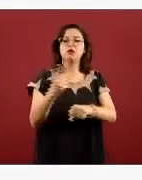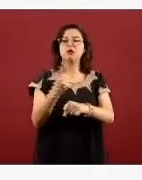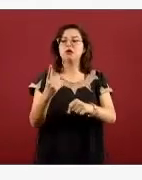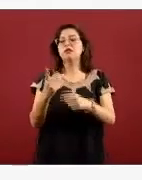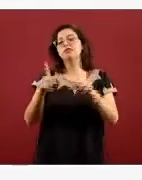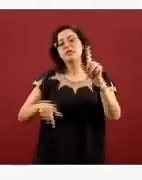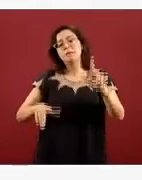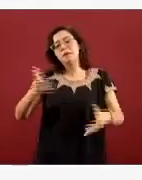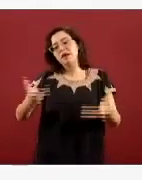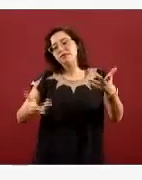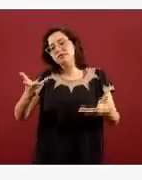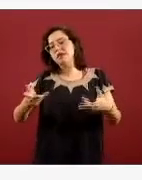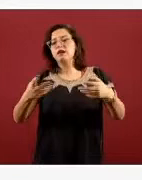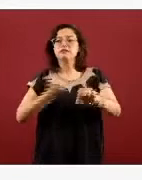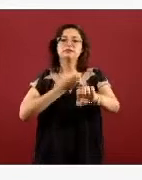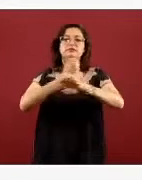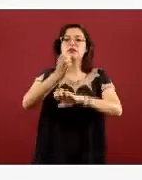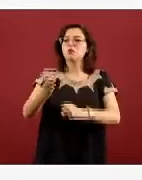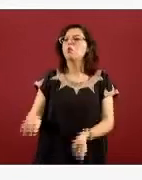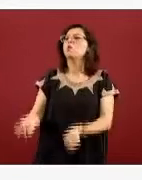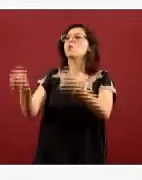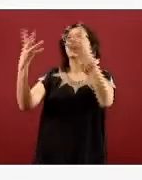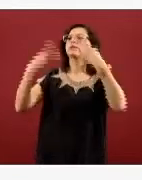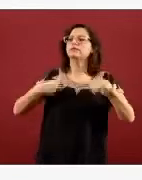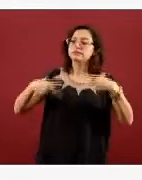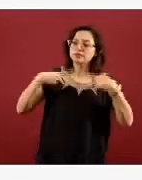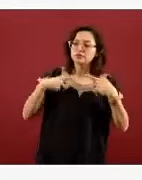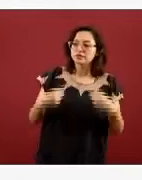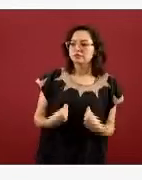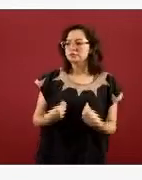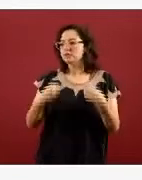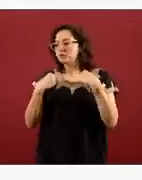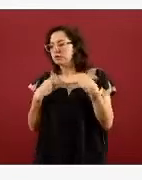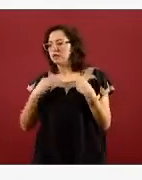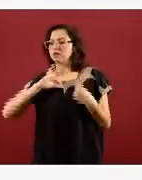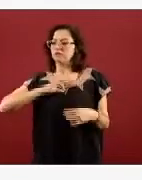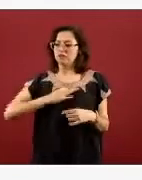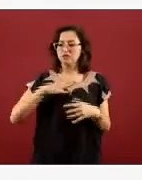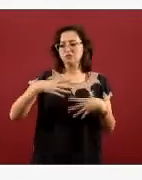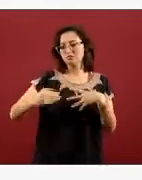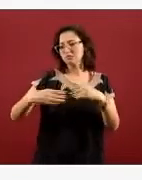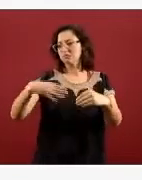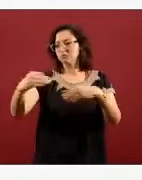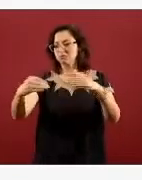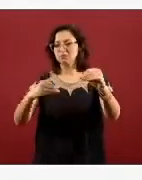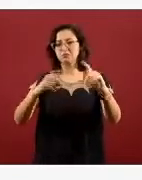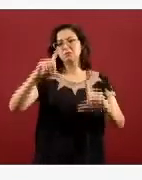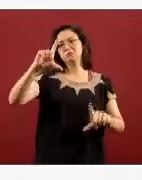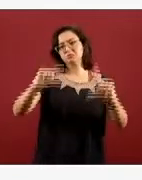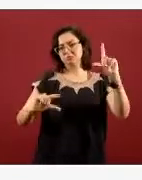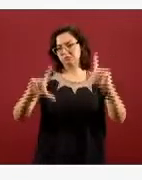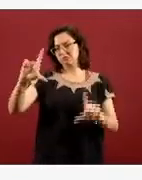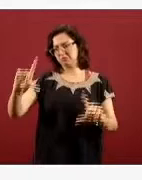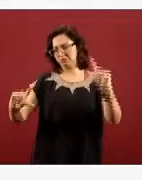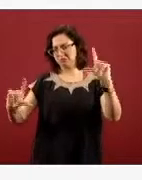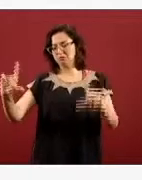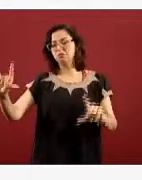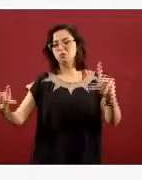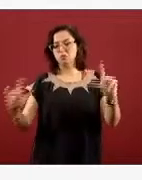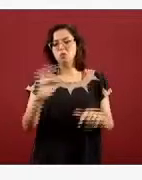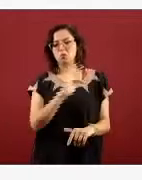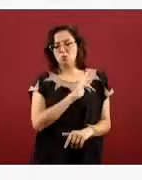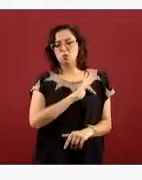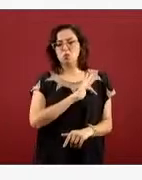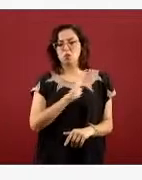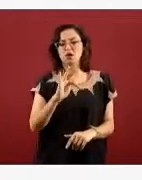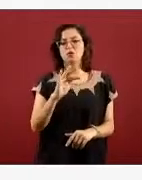base poblacional, entonces las posiciones van cambiando y ahora pasan, por ejemplo, otros estados